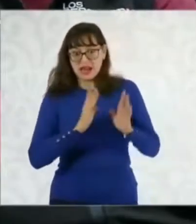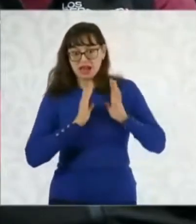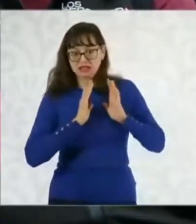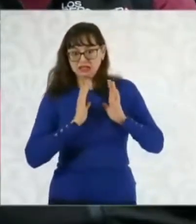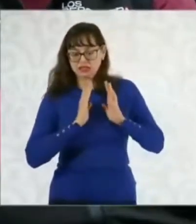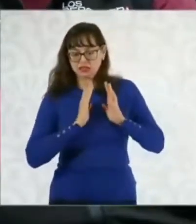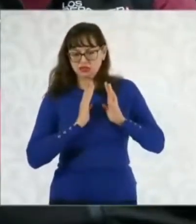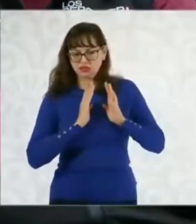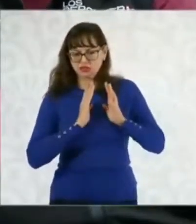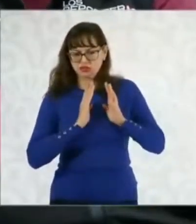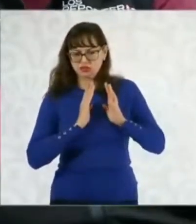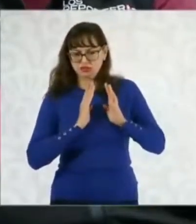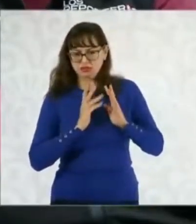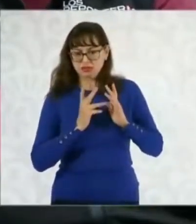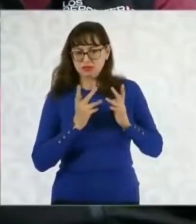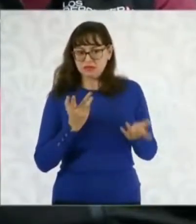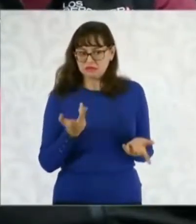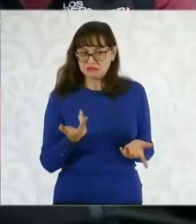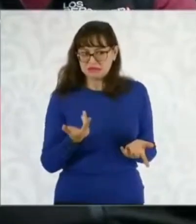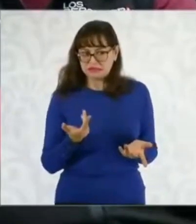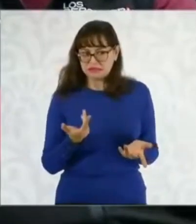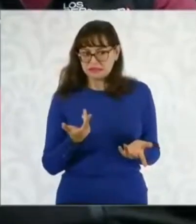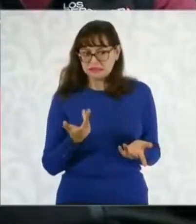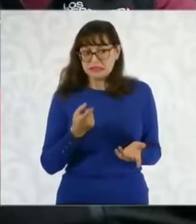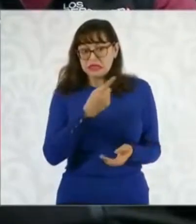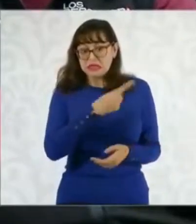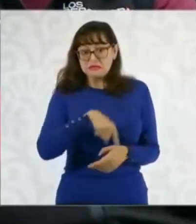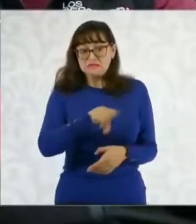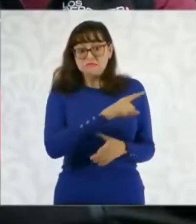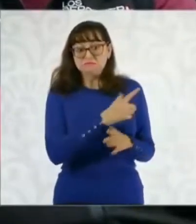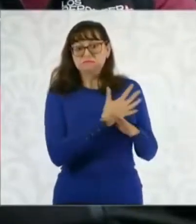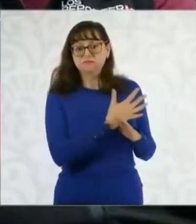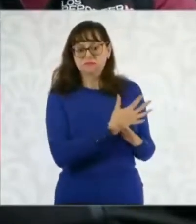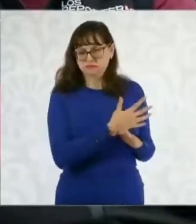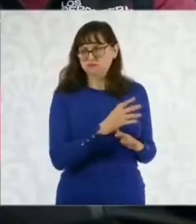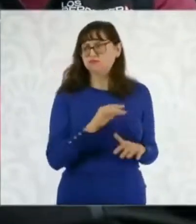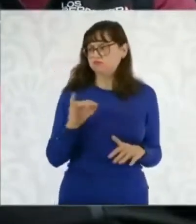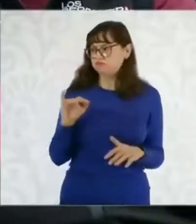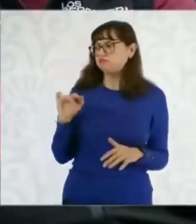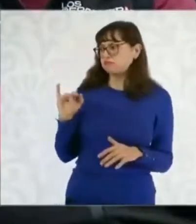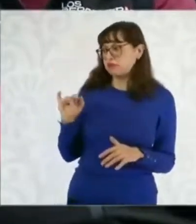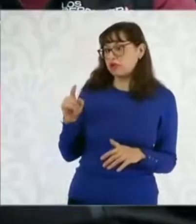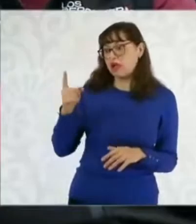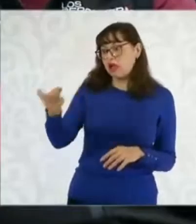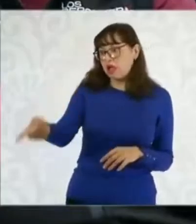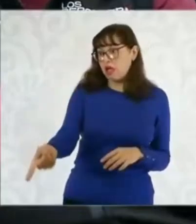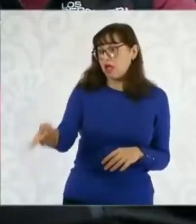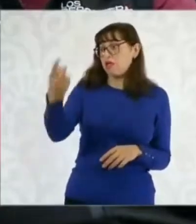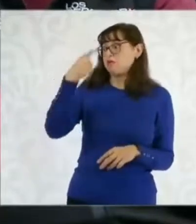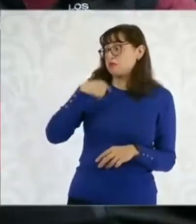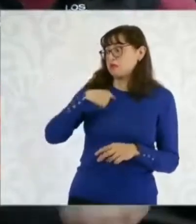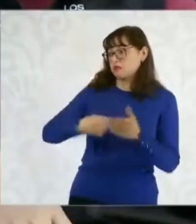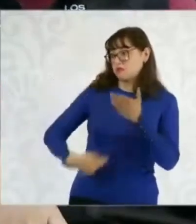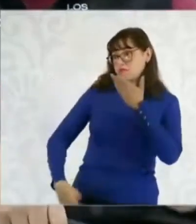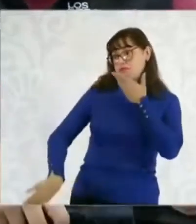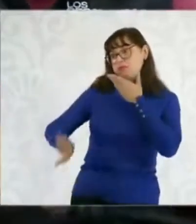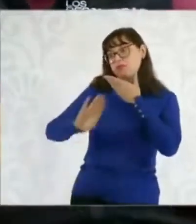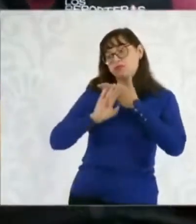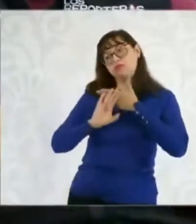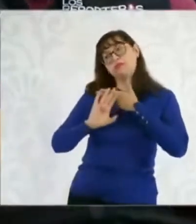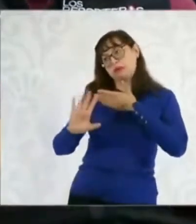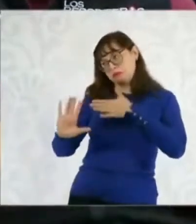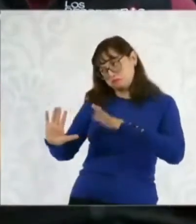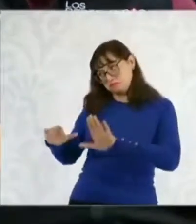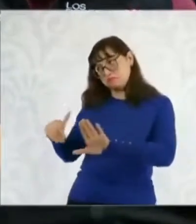ejército lo que dice es que han tenido, con los comunicados oficiales es que ellos repelen o que las ejecuciones se dan